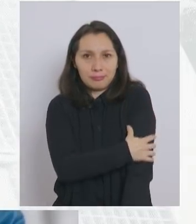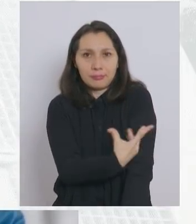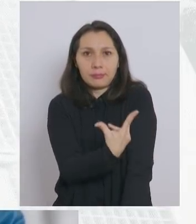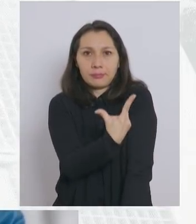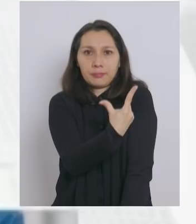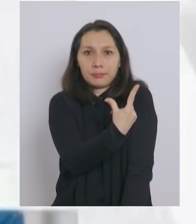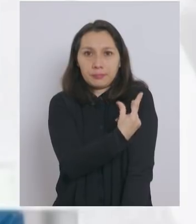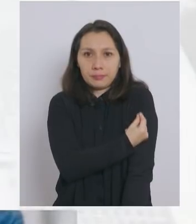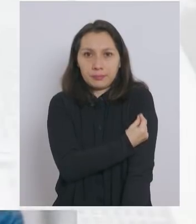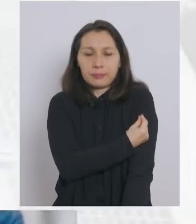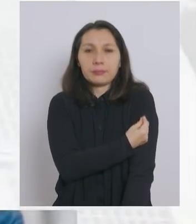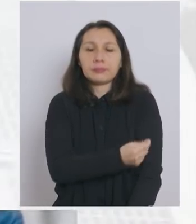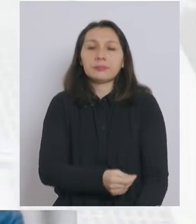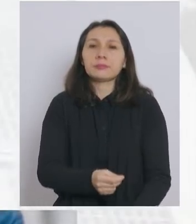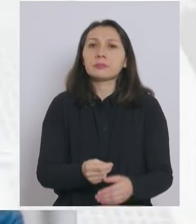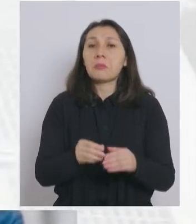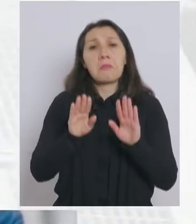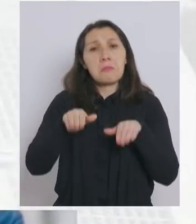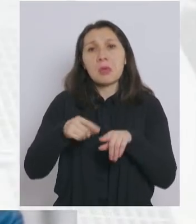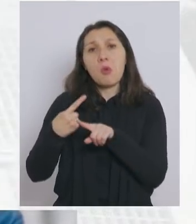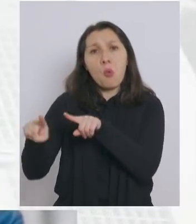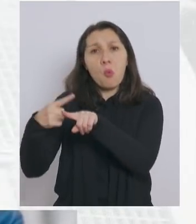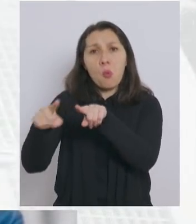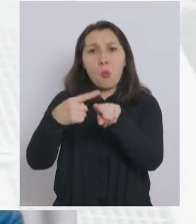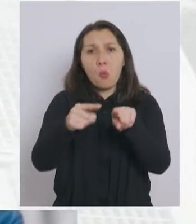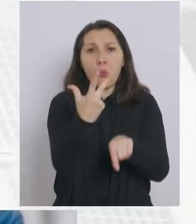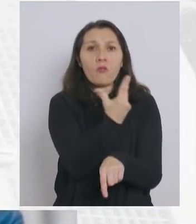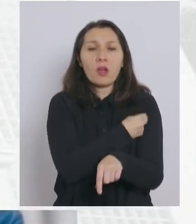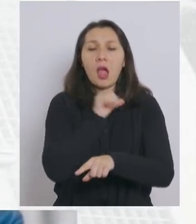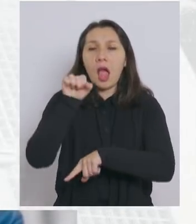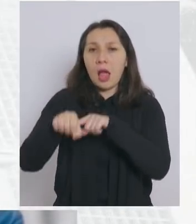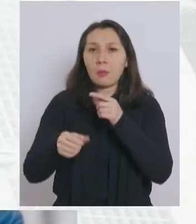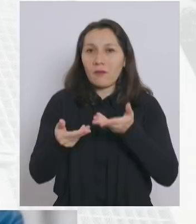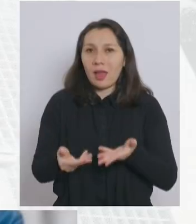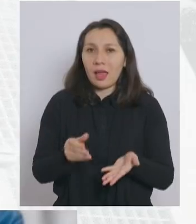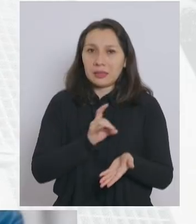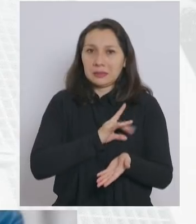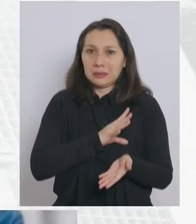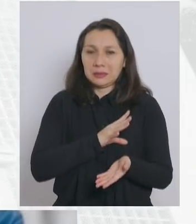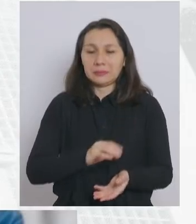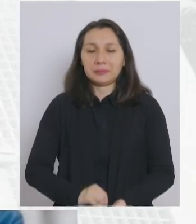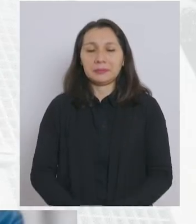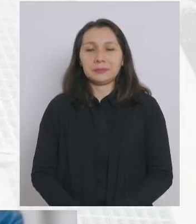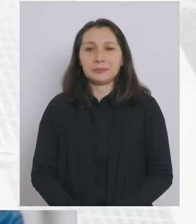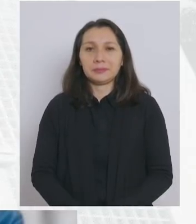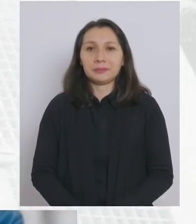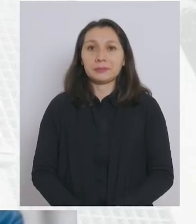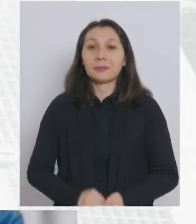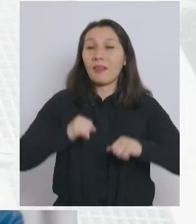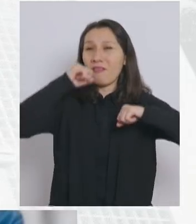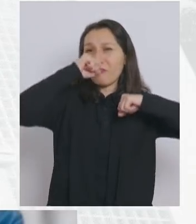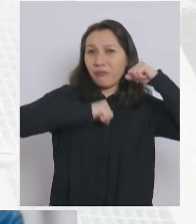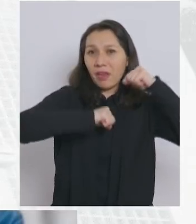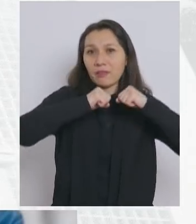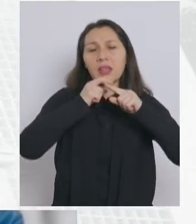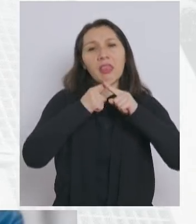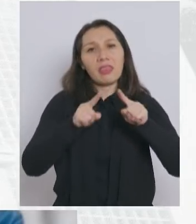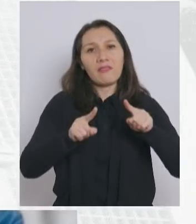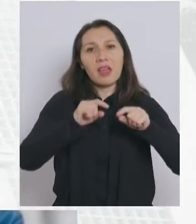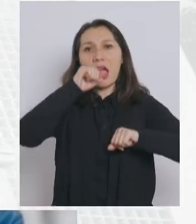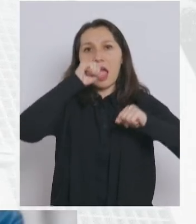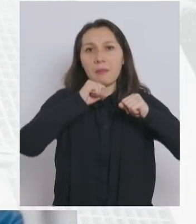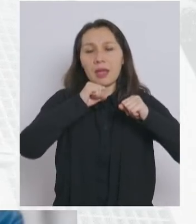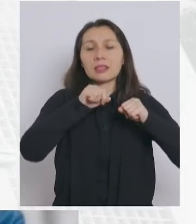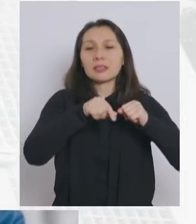el músculo deltoides, como todas las vacunas que tenemos aprobadas en este momento en nuestro país. Los fabricantes, tenemos distintos